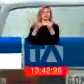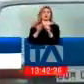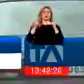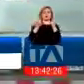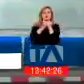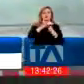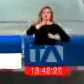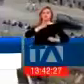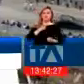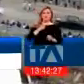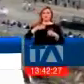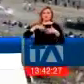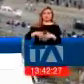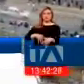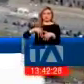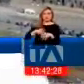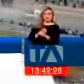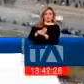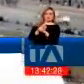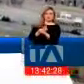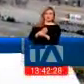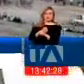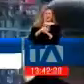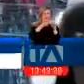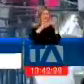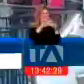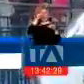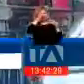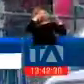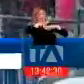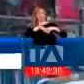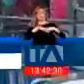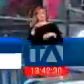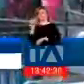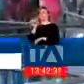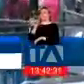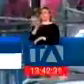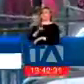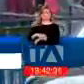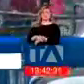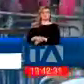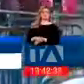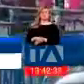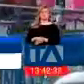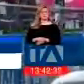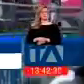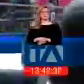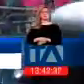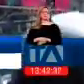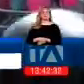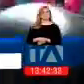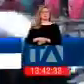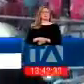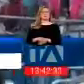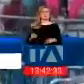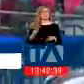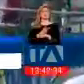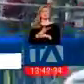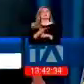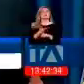social se quiera derrocar un gobierno y que es necesario que el peor escenario para repeler esas intenciones